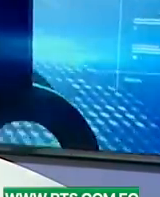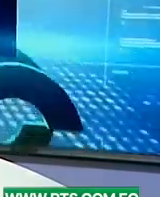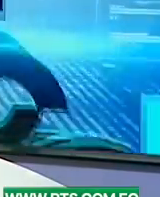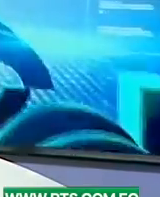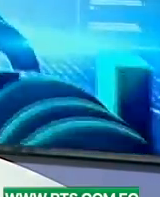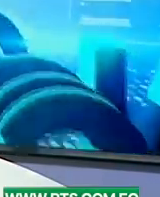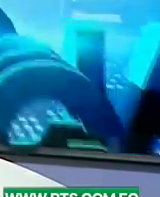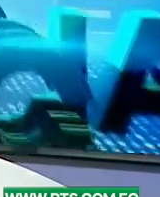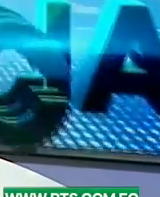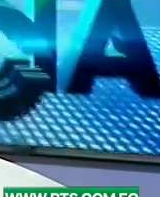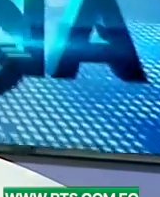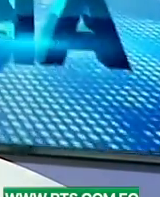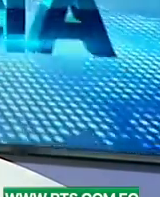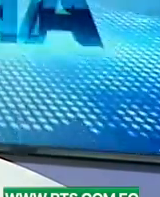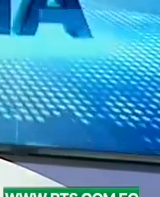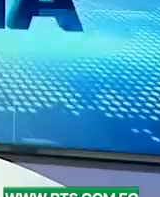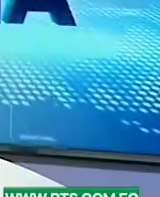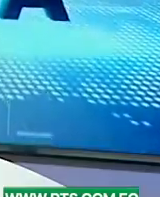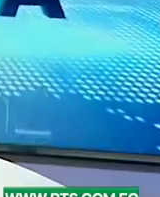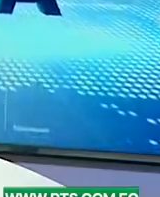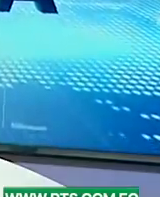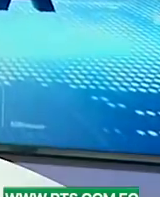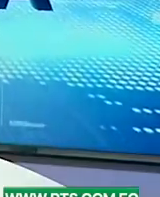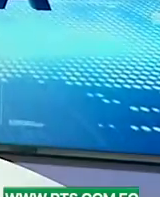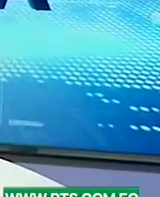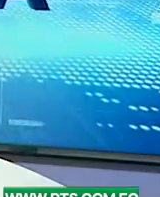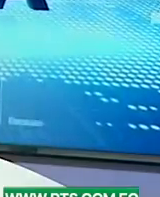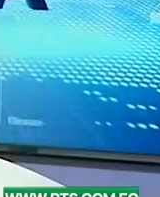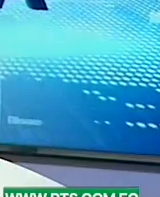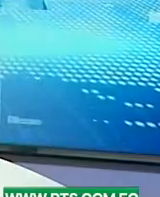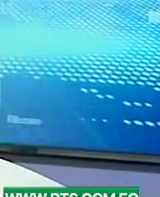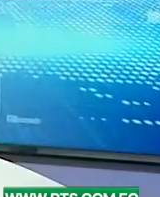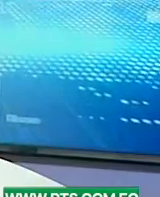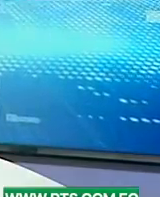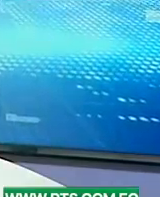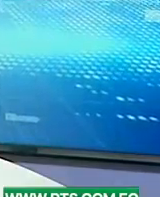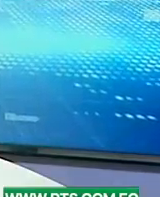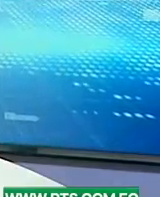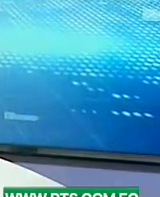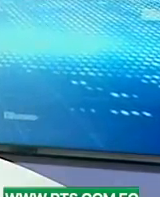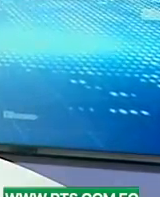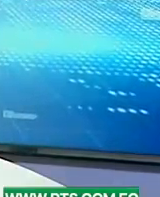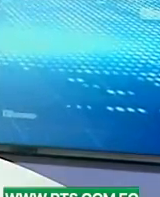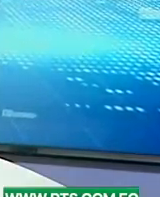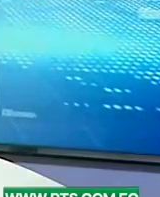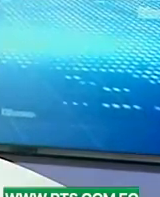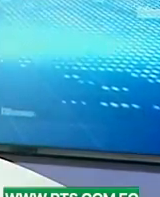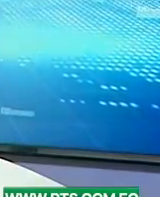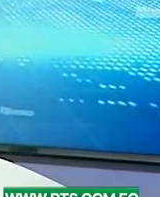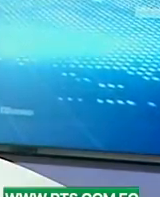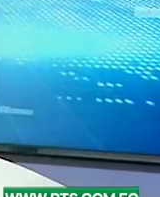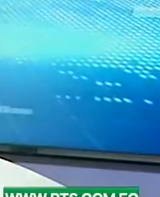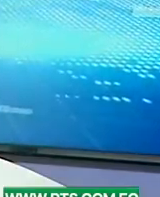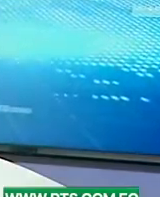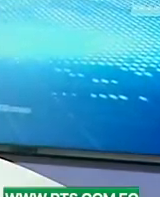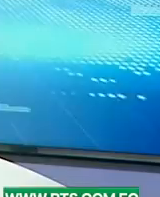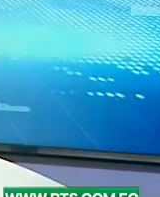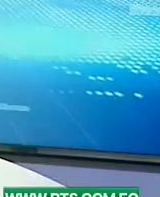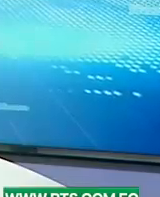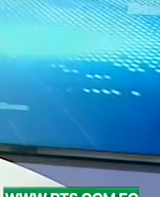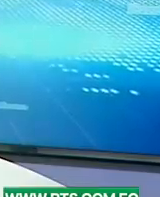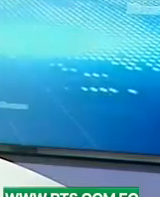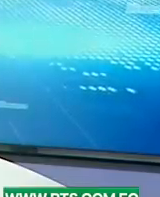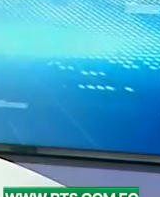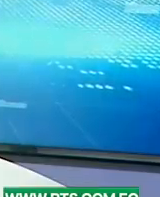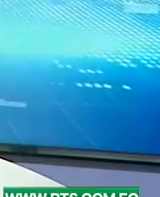chocolates recibió la certificación Empresa Amiga de la Lactancia, otorgado por el Ministerio de Salud Pública en reconocimiento a la implementación